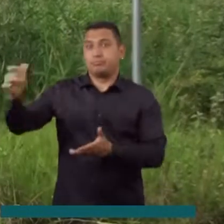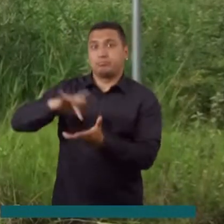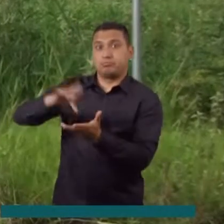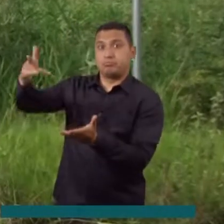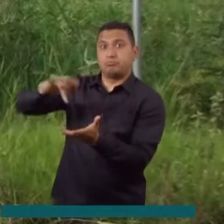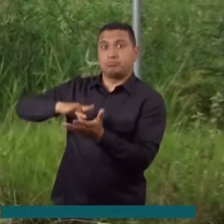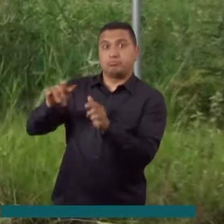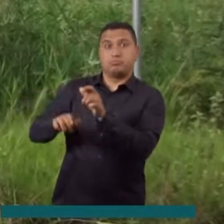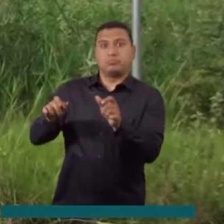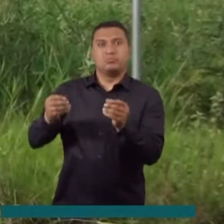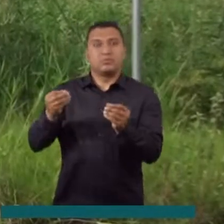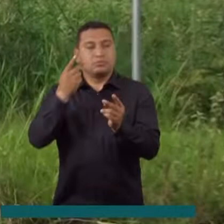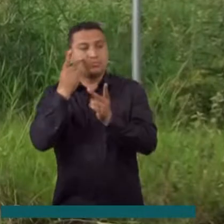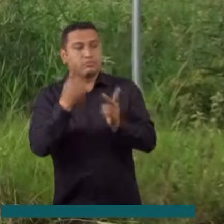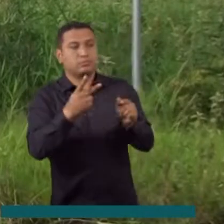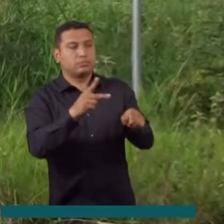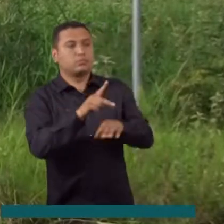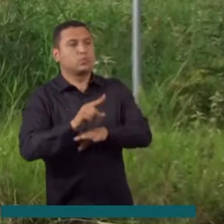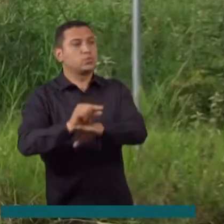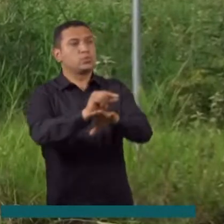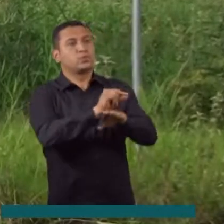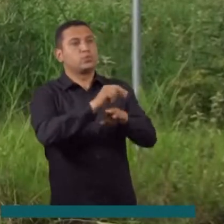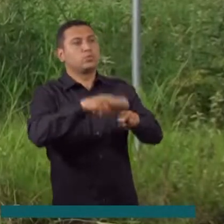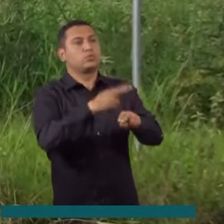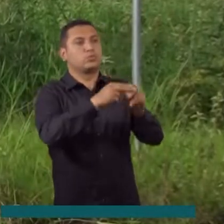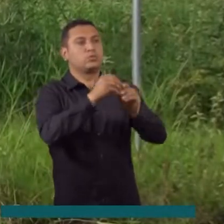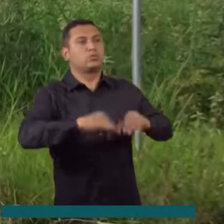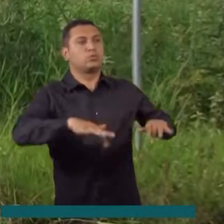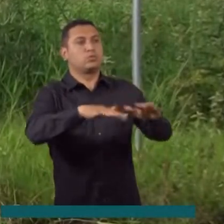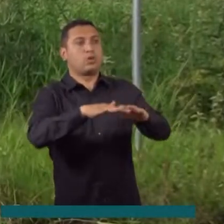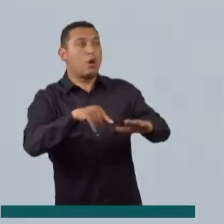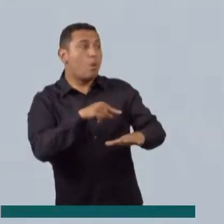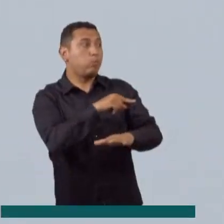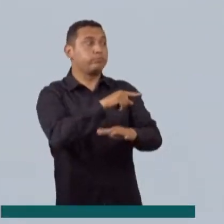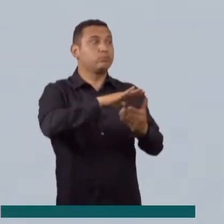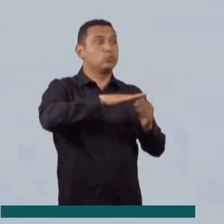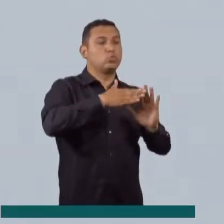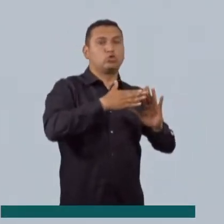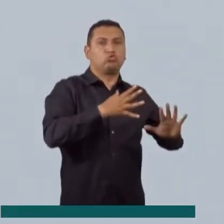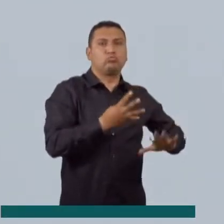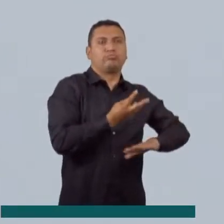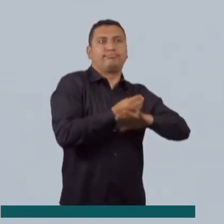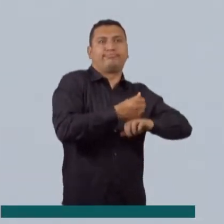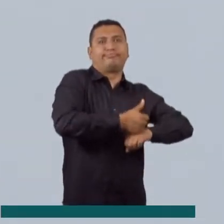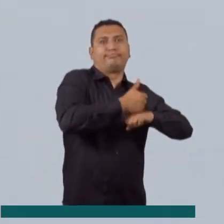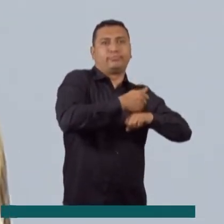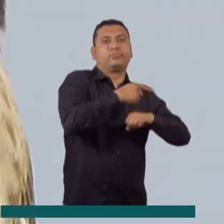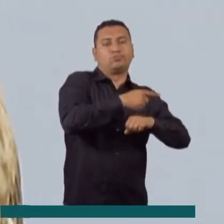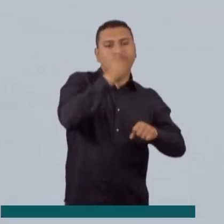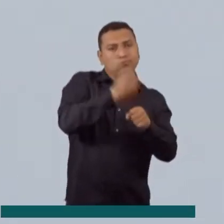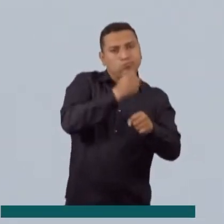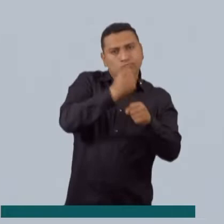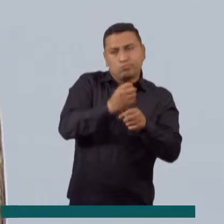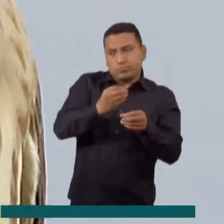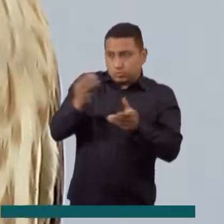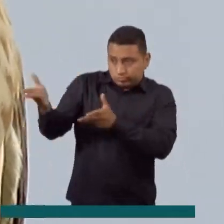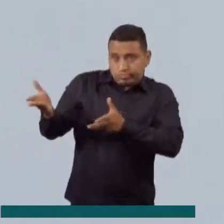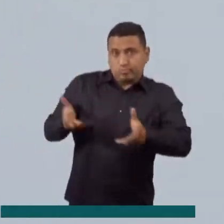ambientalistas trabajan en la conservación de las aves y en todo aquello que las acecha. En la región de la Orinoquía se tienen